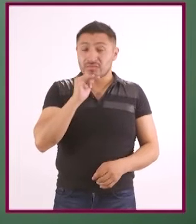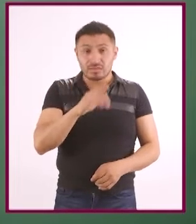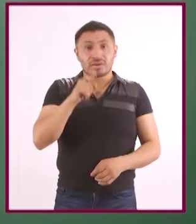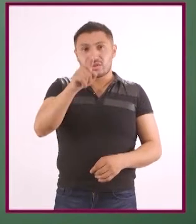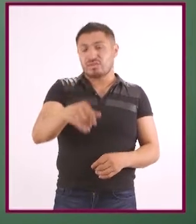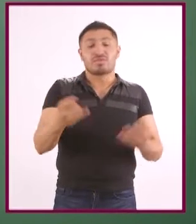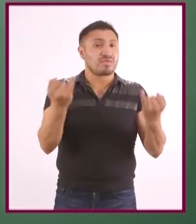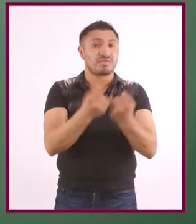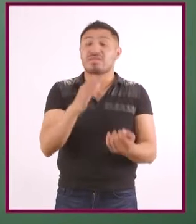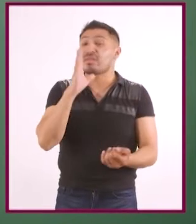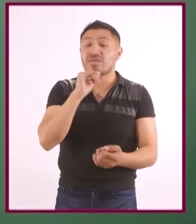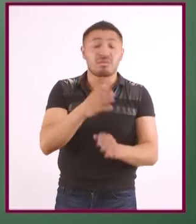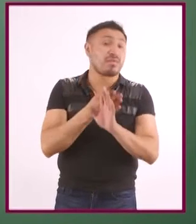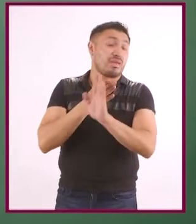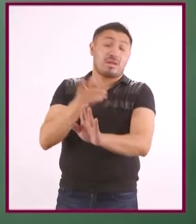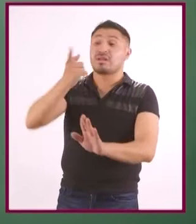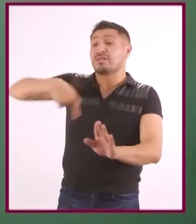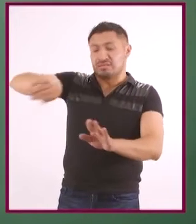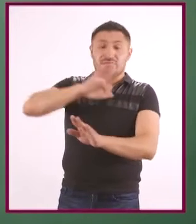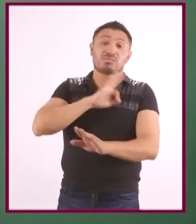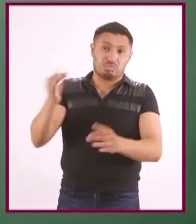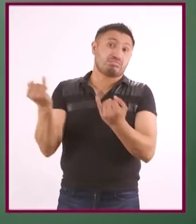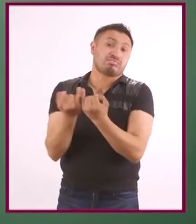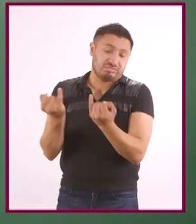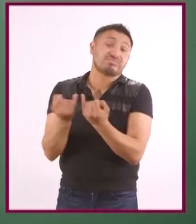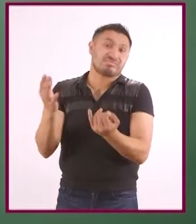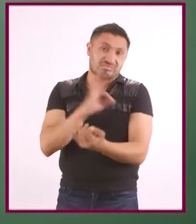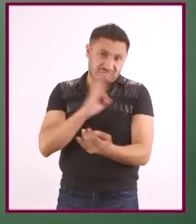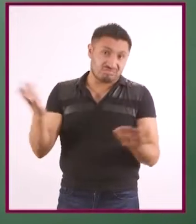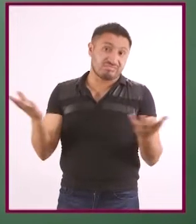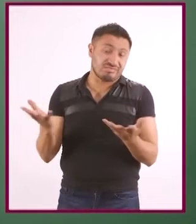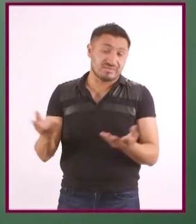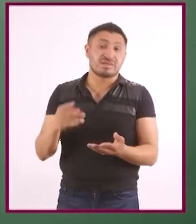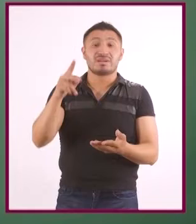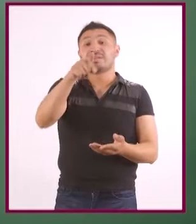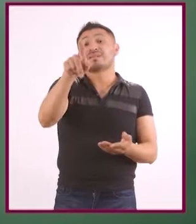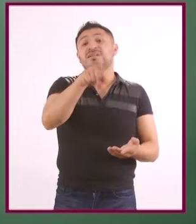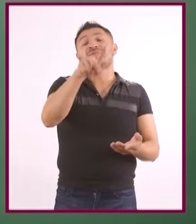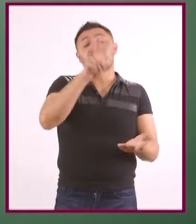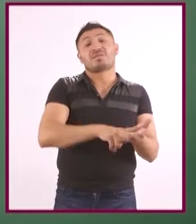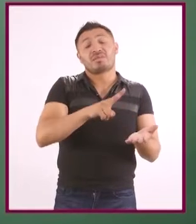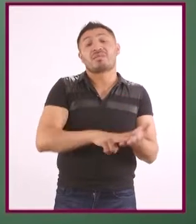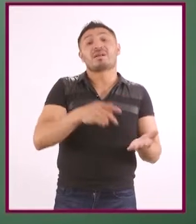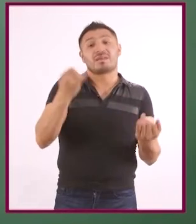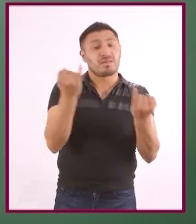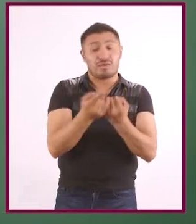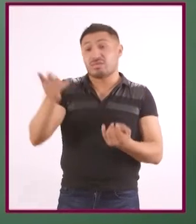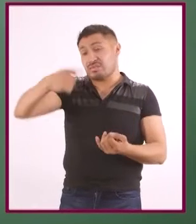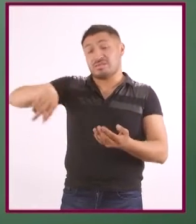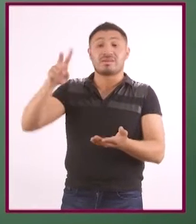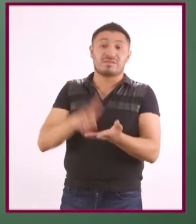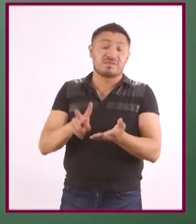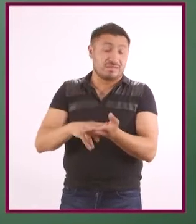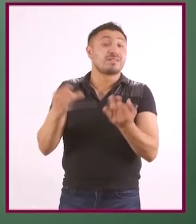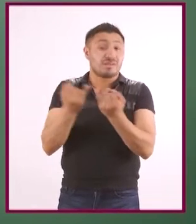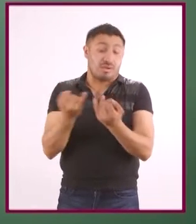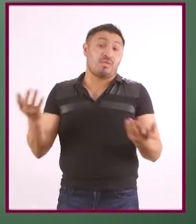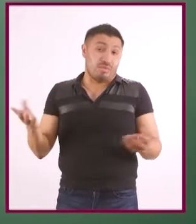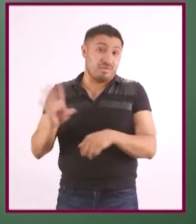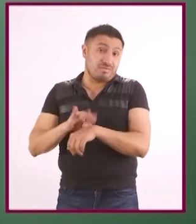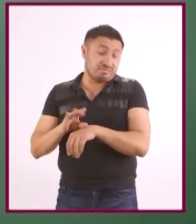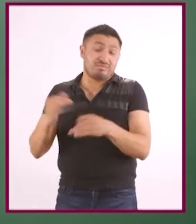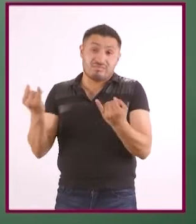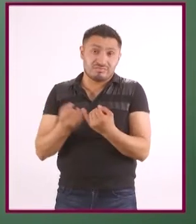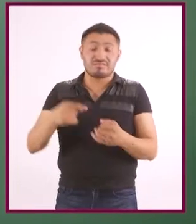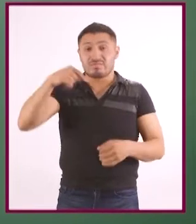puedes evitar que otras personas sí lo hagan. Lo que es válido para ti es también válido para las y los demás. En México existe una